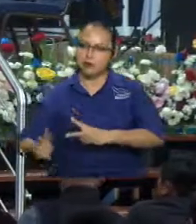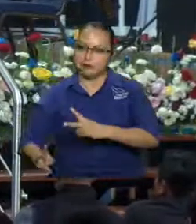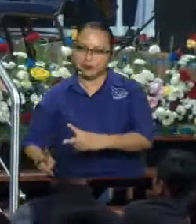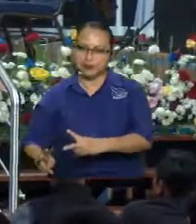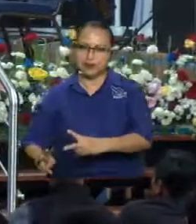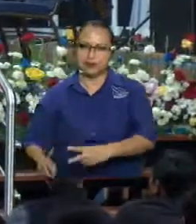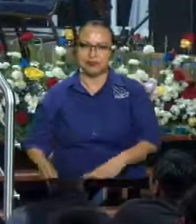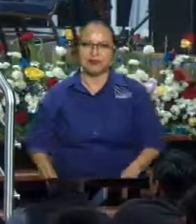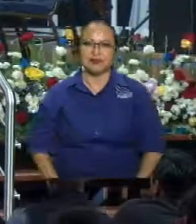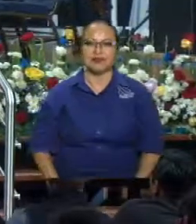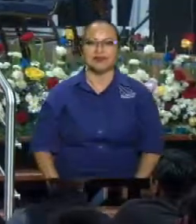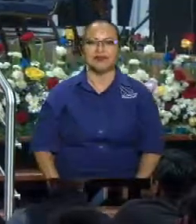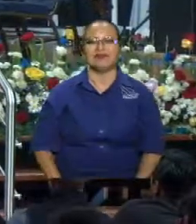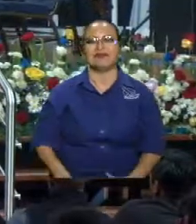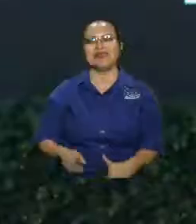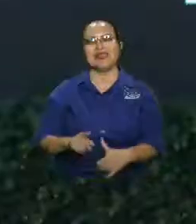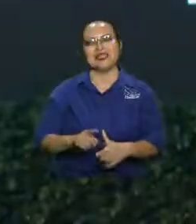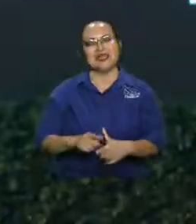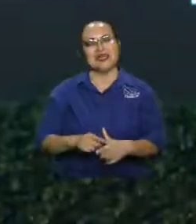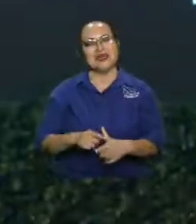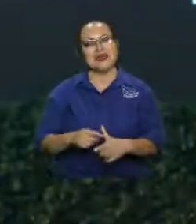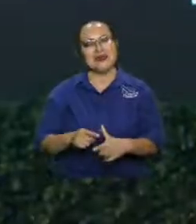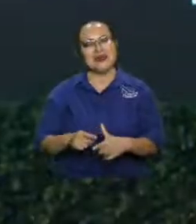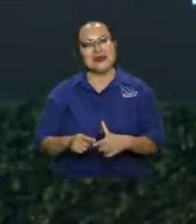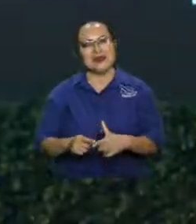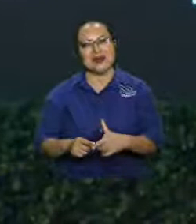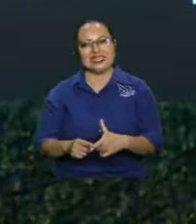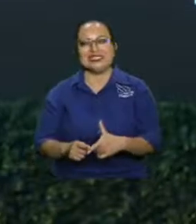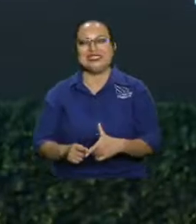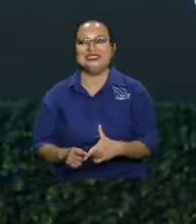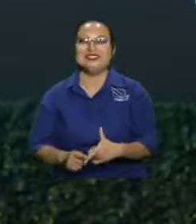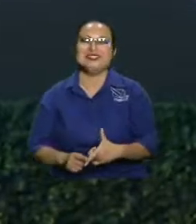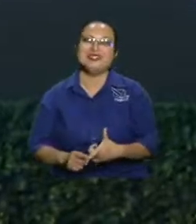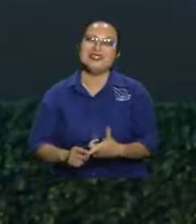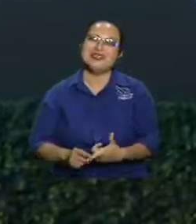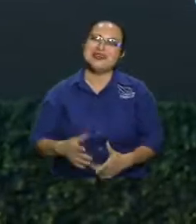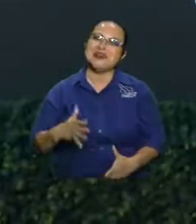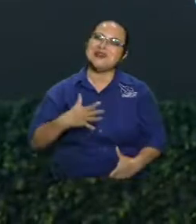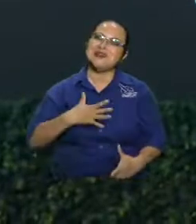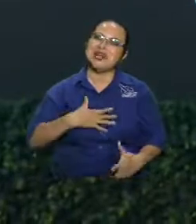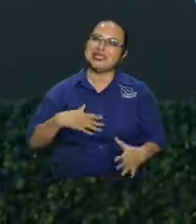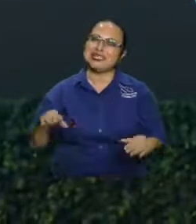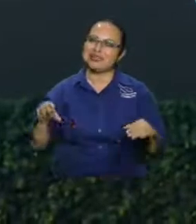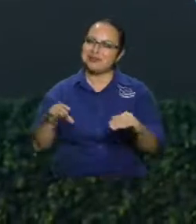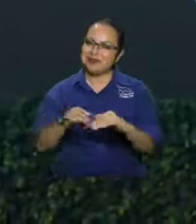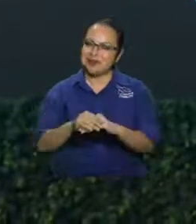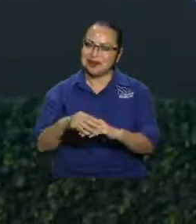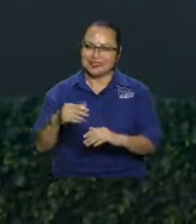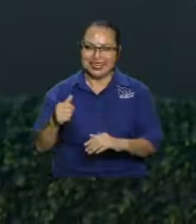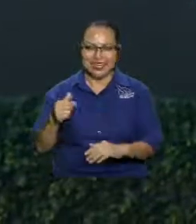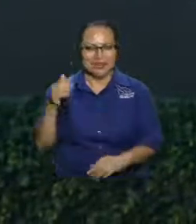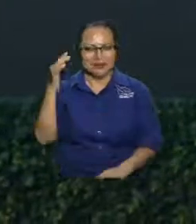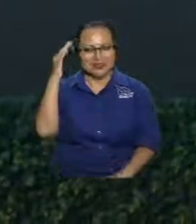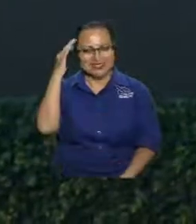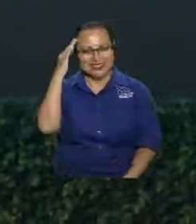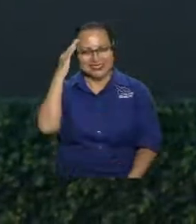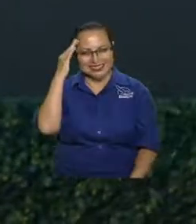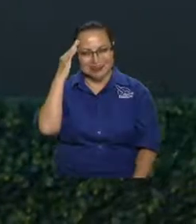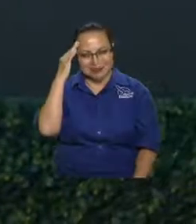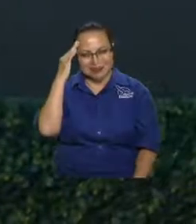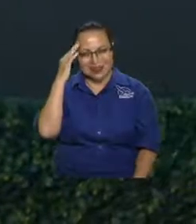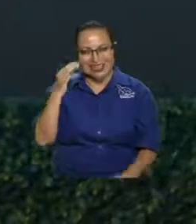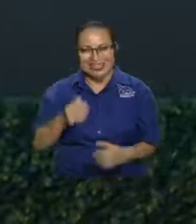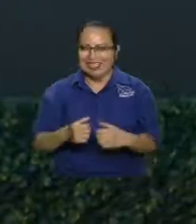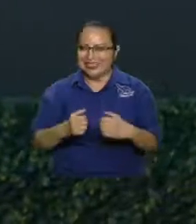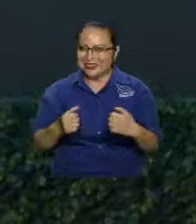Y los empezó a vender. Claro que cuando nos lo contaron a mi esposa y a mí, mi esposa dijo: ay, chis, yo ya no me vuelvo a lavar con un buen jabón de hotel, dijo,